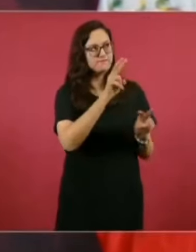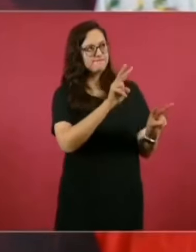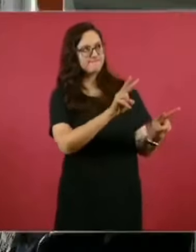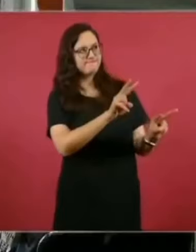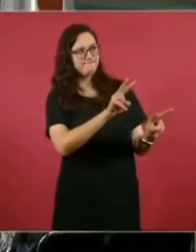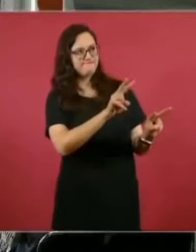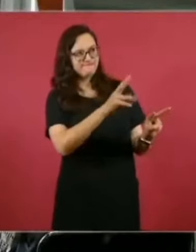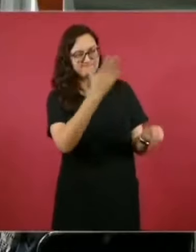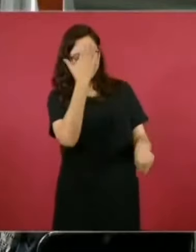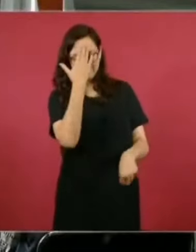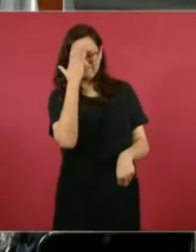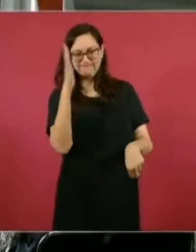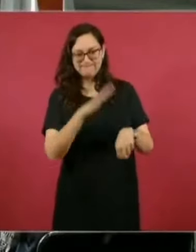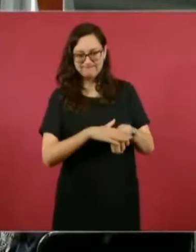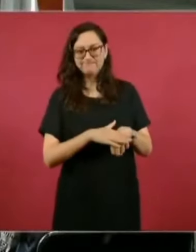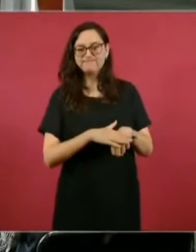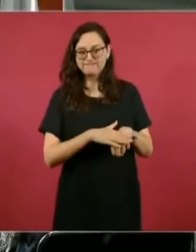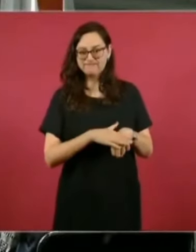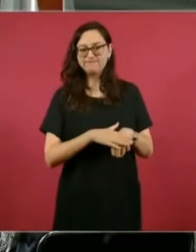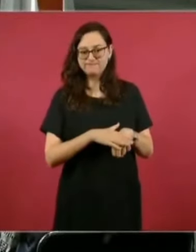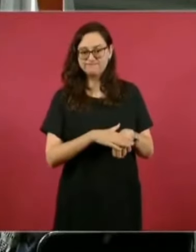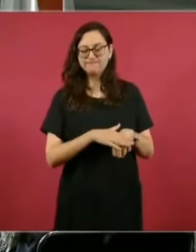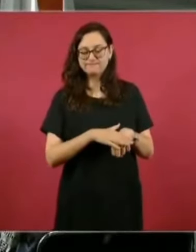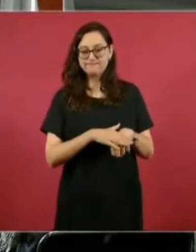que es una visión distinta